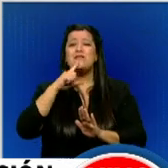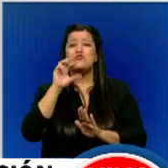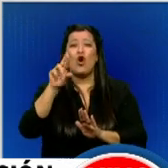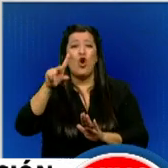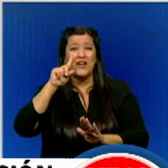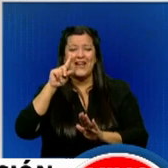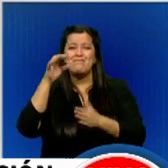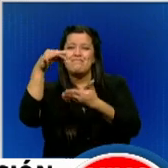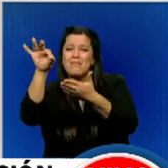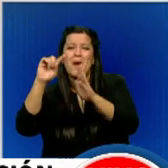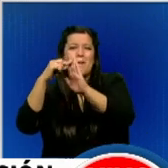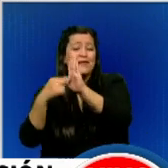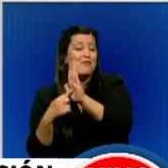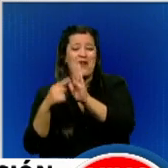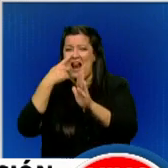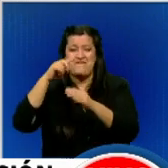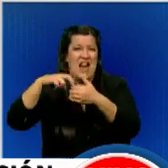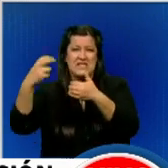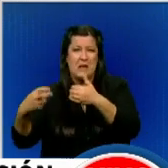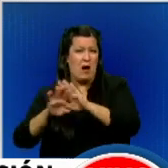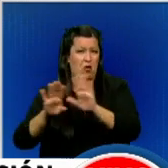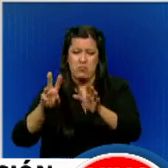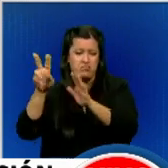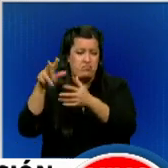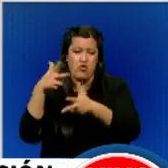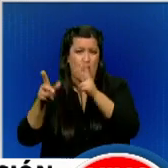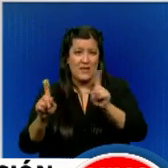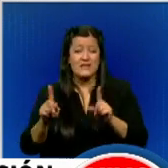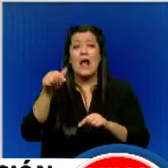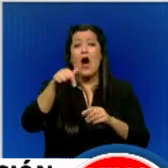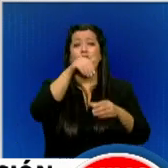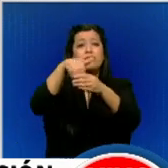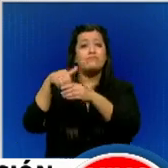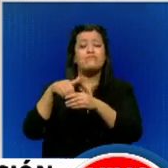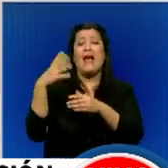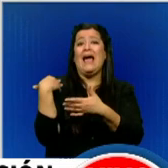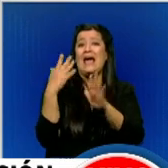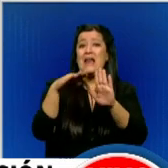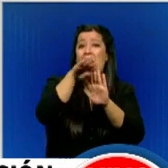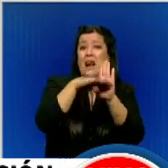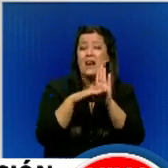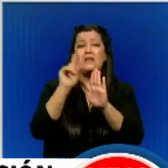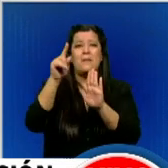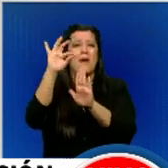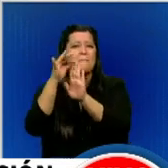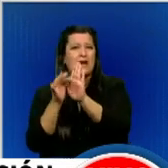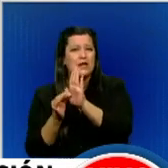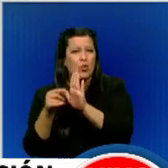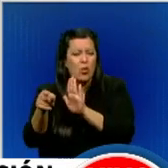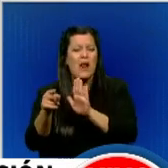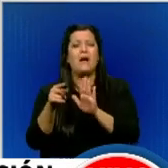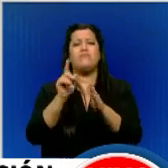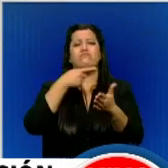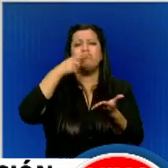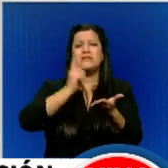las observaciones en particular por lo tanto se va a votar en general y en particular el dictamen de mayoría